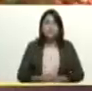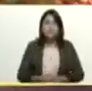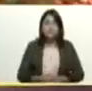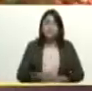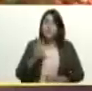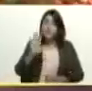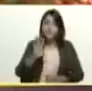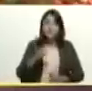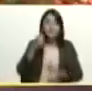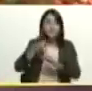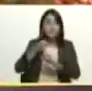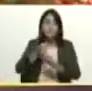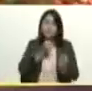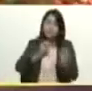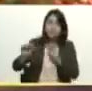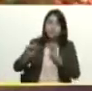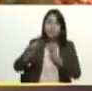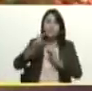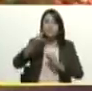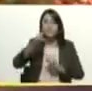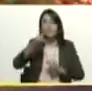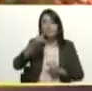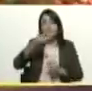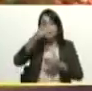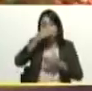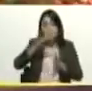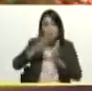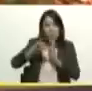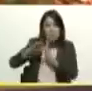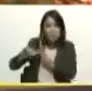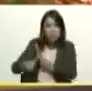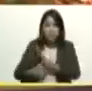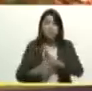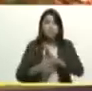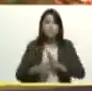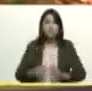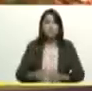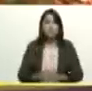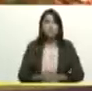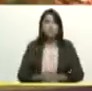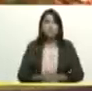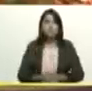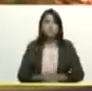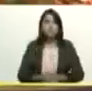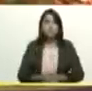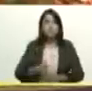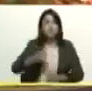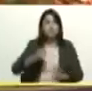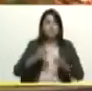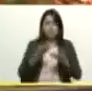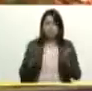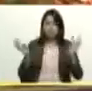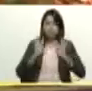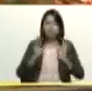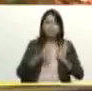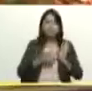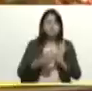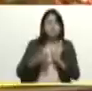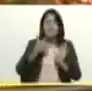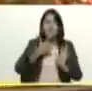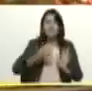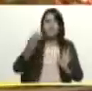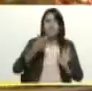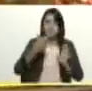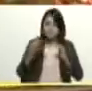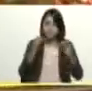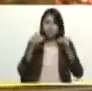batalla contra las mafias, la corruptela y la corrupción. Nosotros, con la verdad, con la